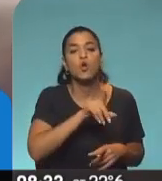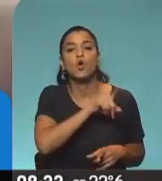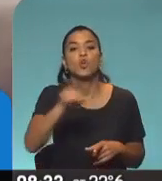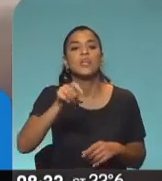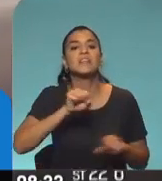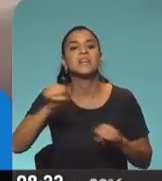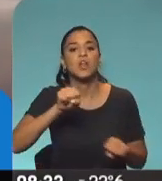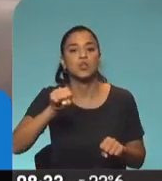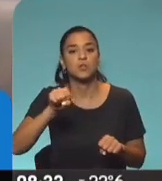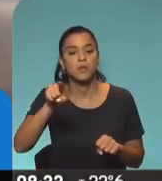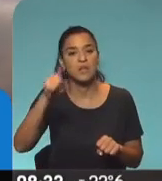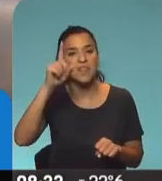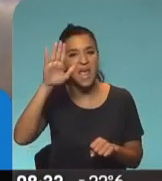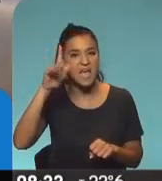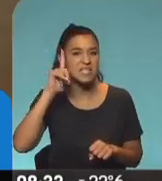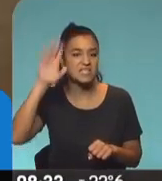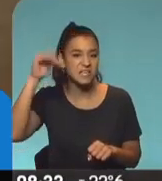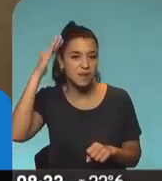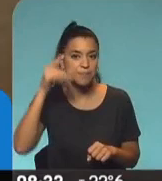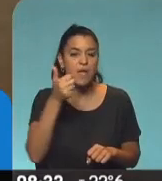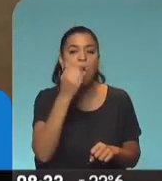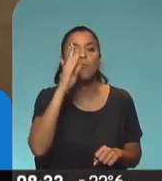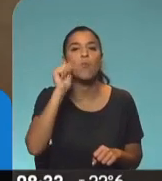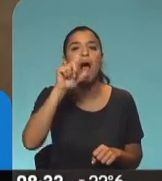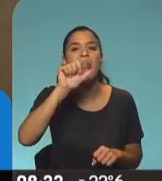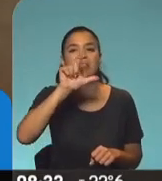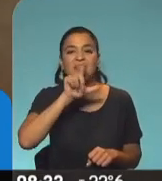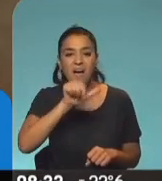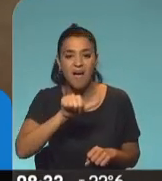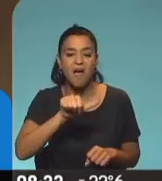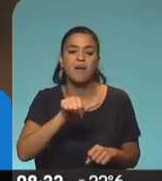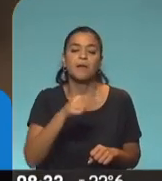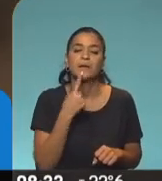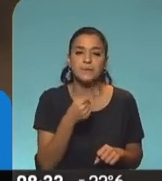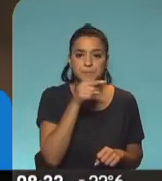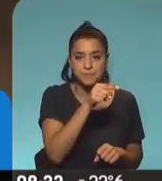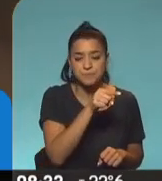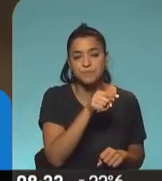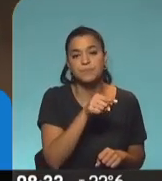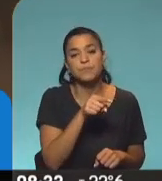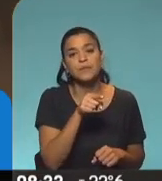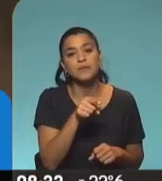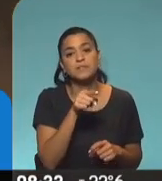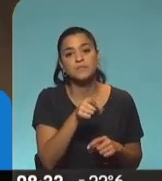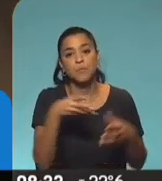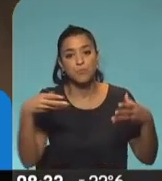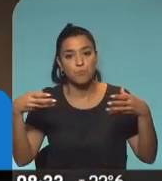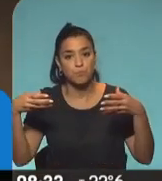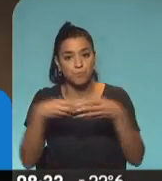terrorista de la yihad islámica, Abu al-Ata. La yihad islámica, debemos recordar que es la